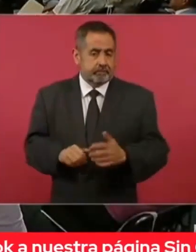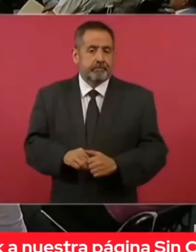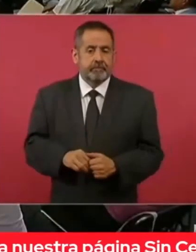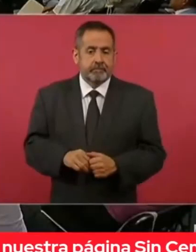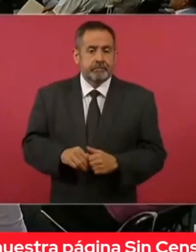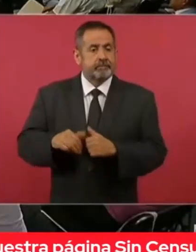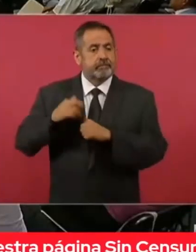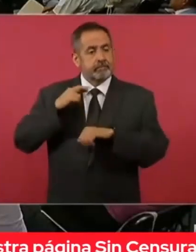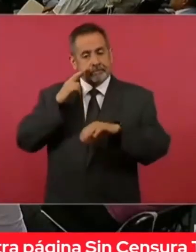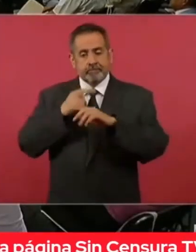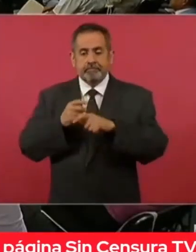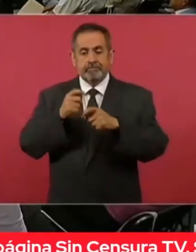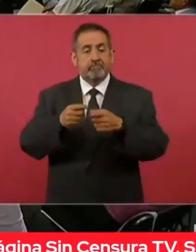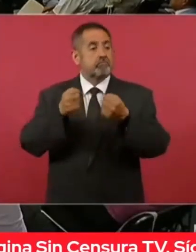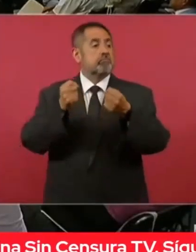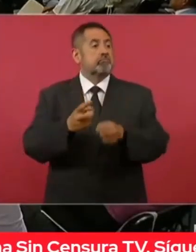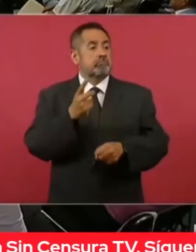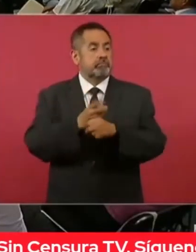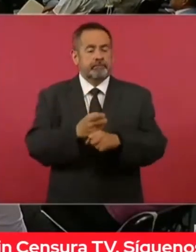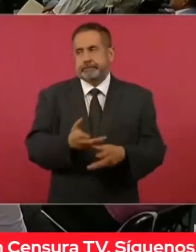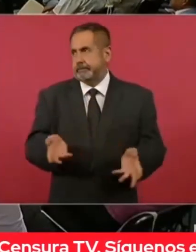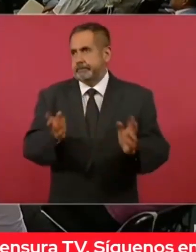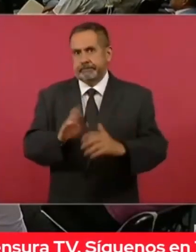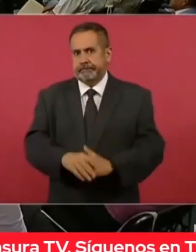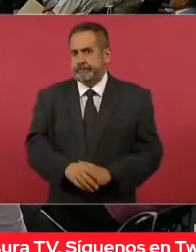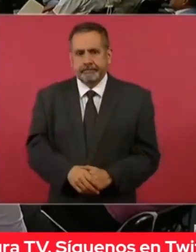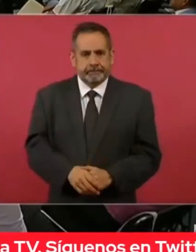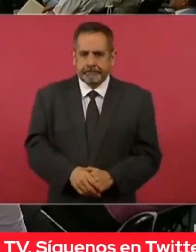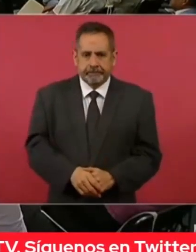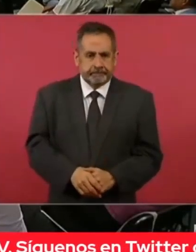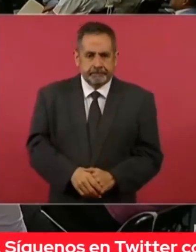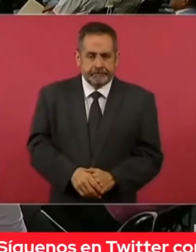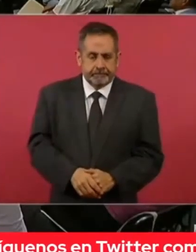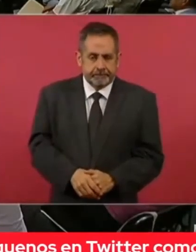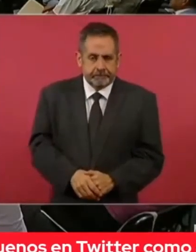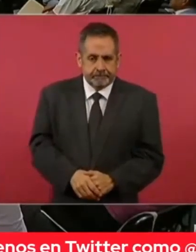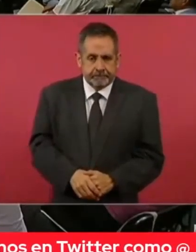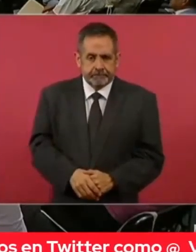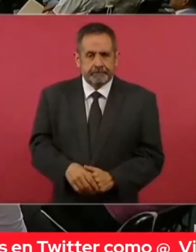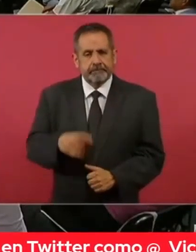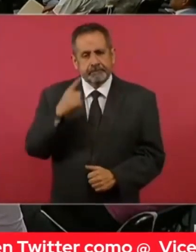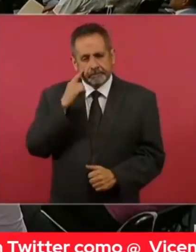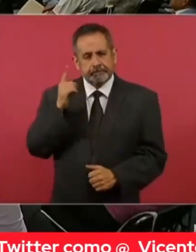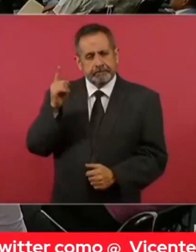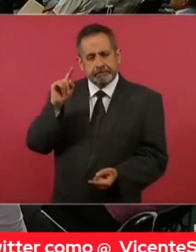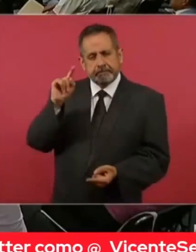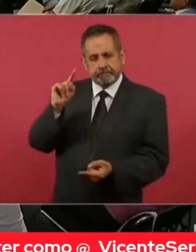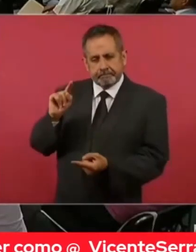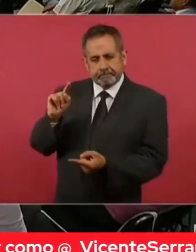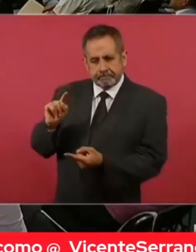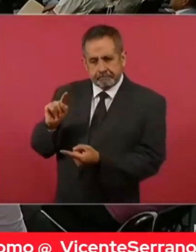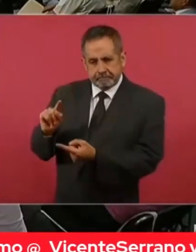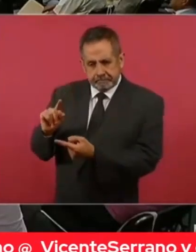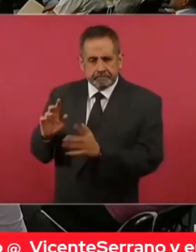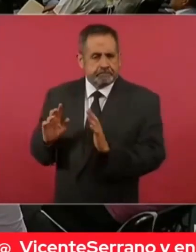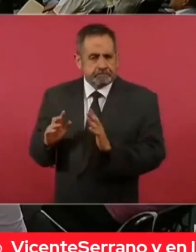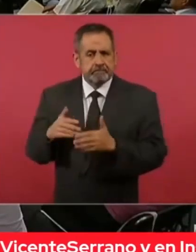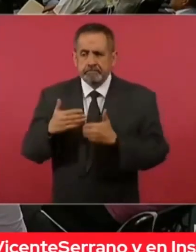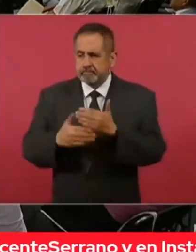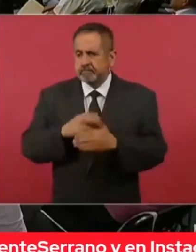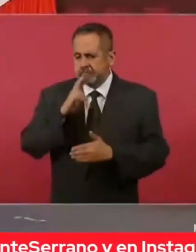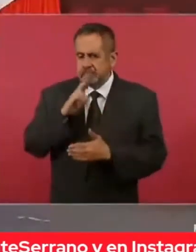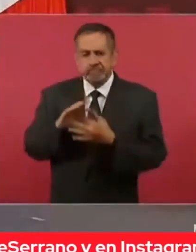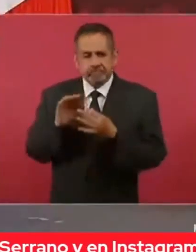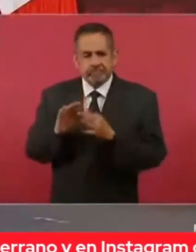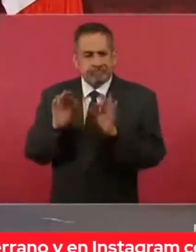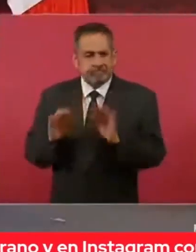el encargado de la seguridad pública entonces todo esto nos va a ir dando resultado y